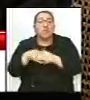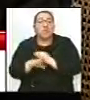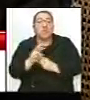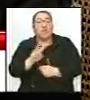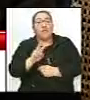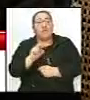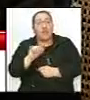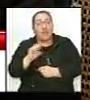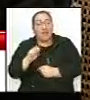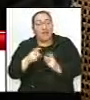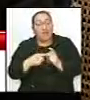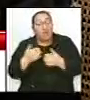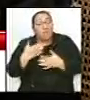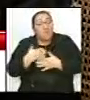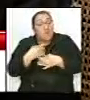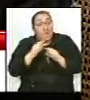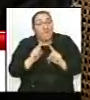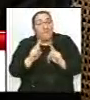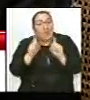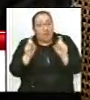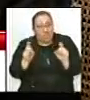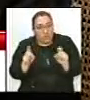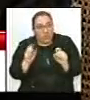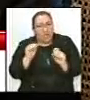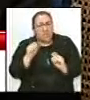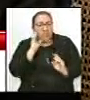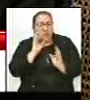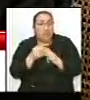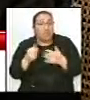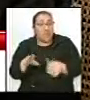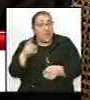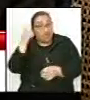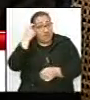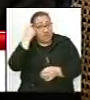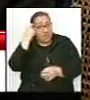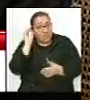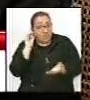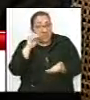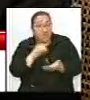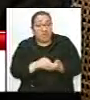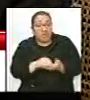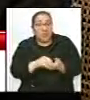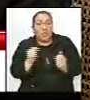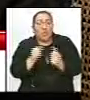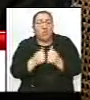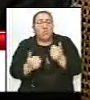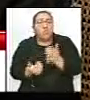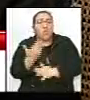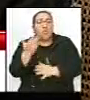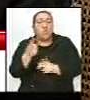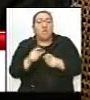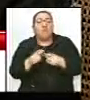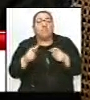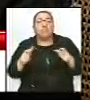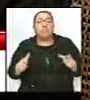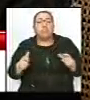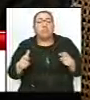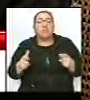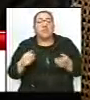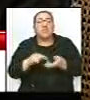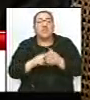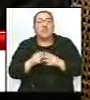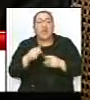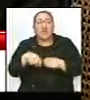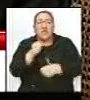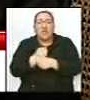ese sentido es mi consulta. Si se está considerándose la implementación de una planta procesadora de